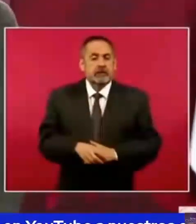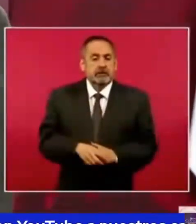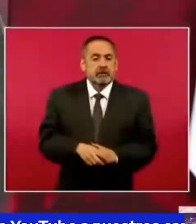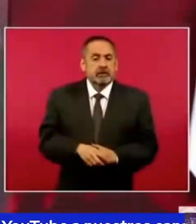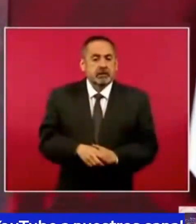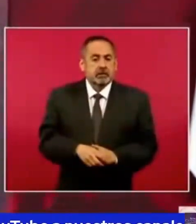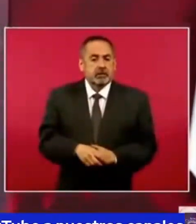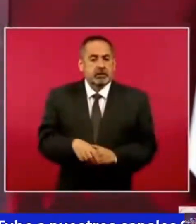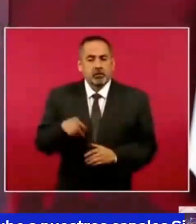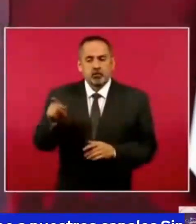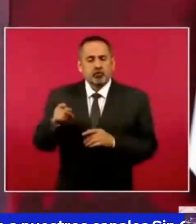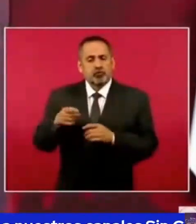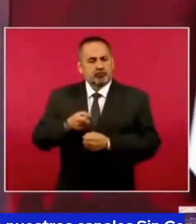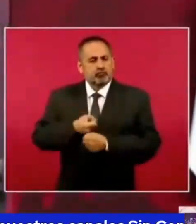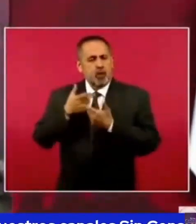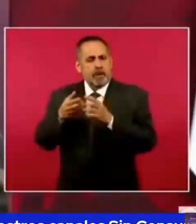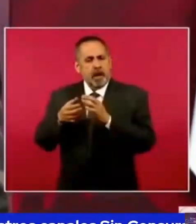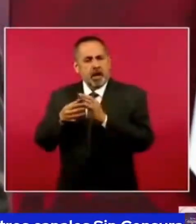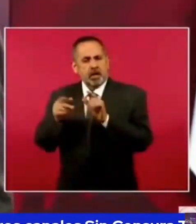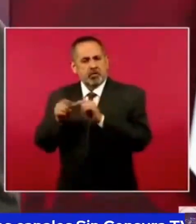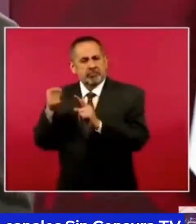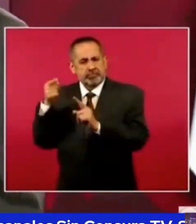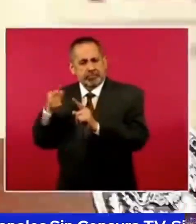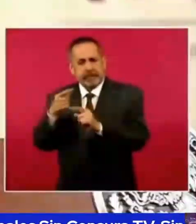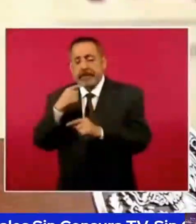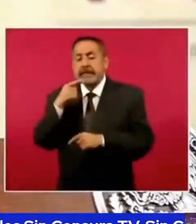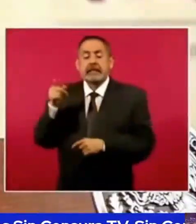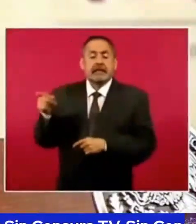Su poemínimo dice: ayer